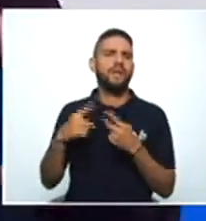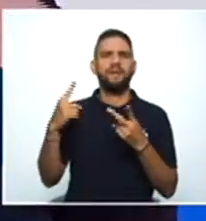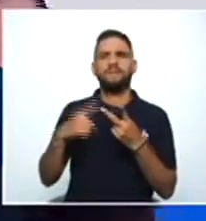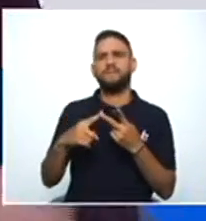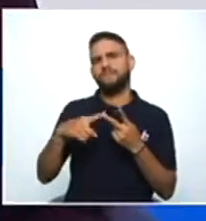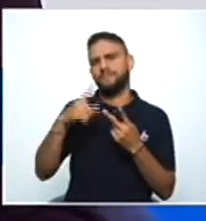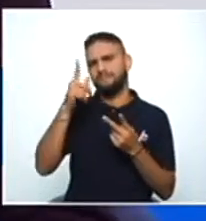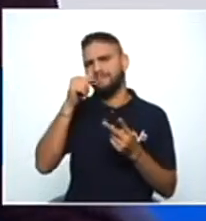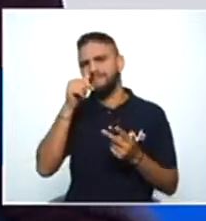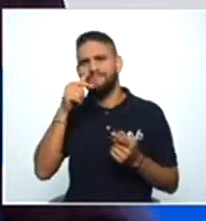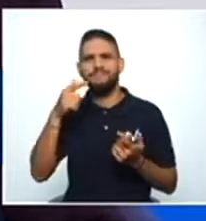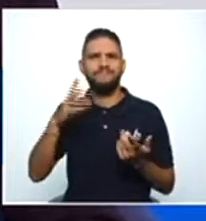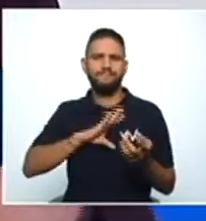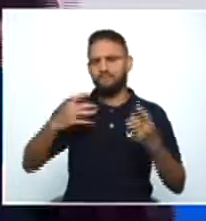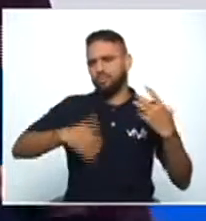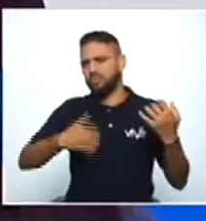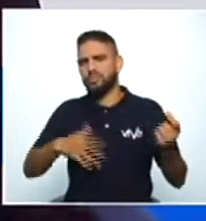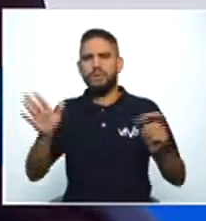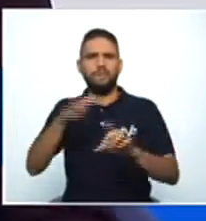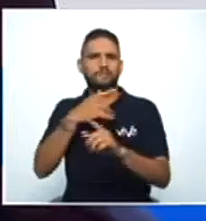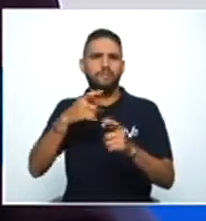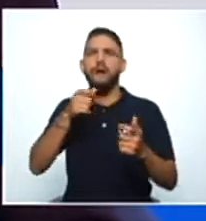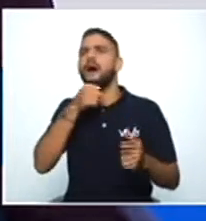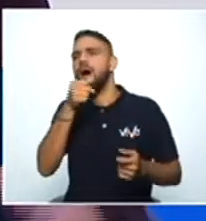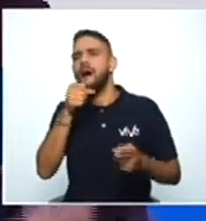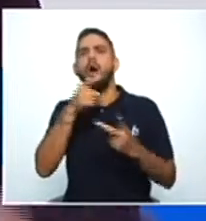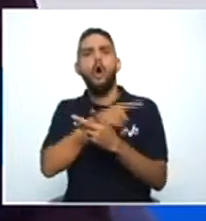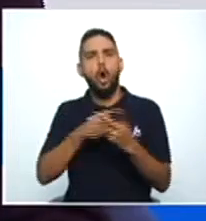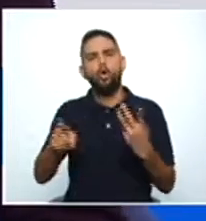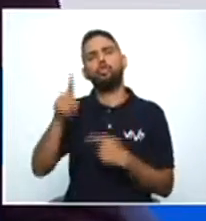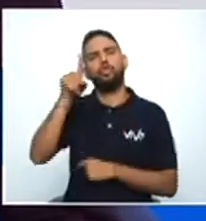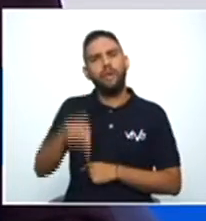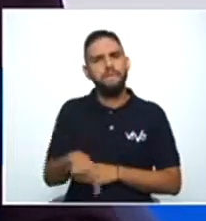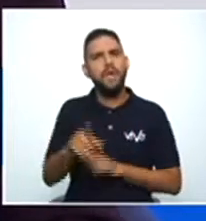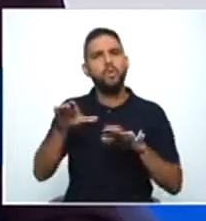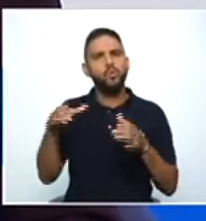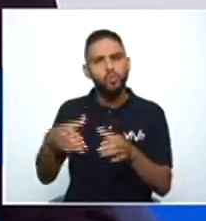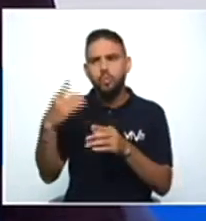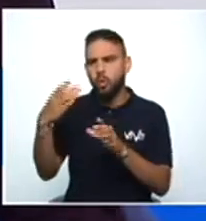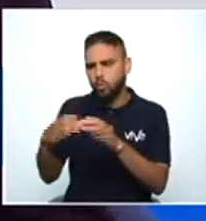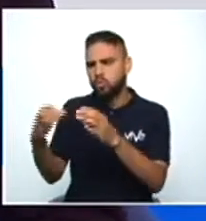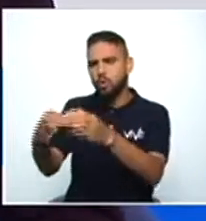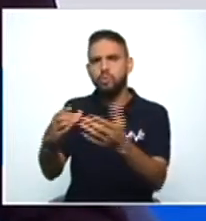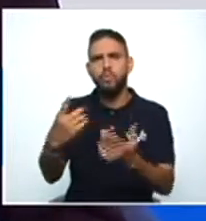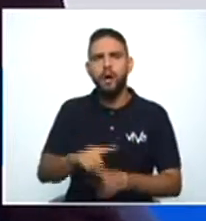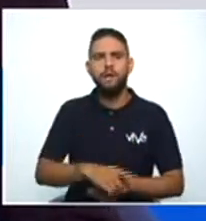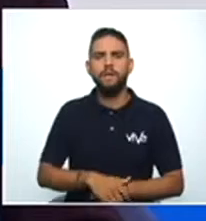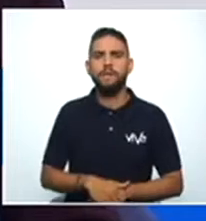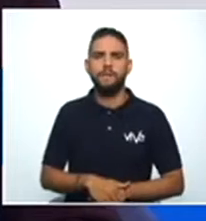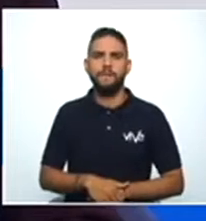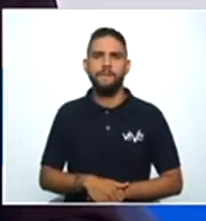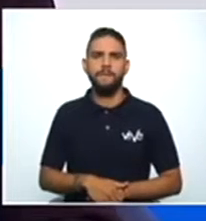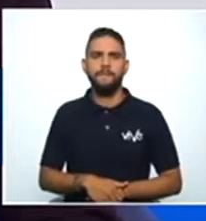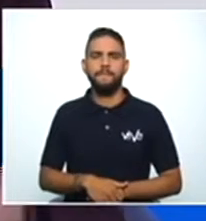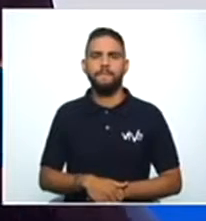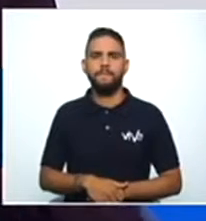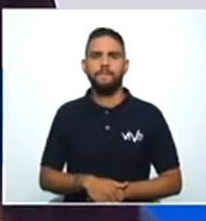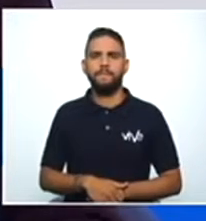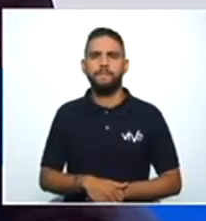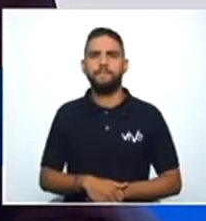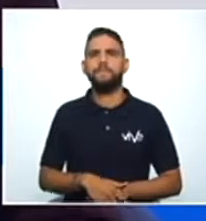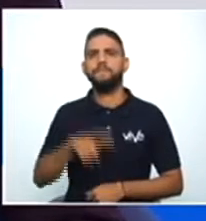pacheco cecilia todo pibo márquez también contamos con artistas emergentes que de hecho tenemos presencia de ellos acá en la mesa cuando hacemos referencia